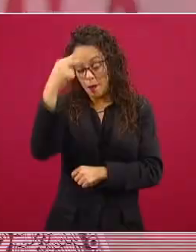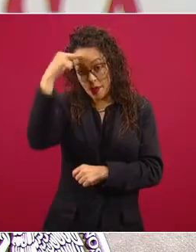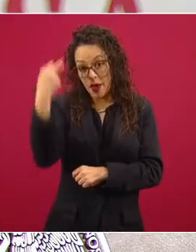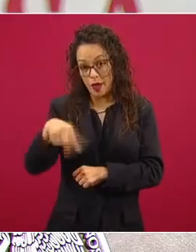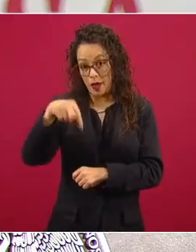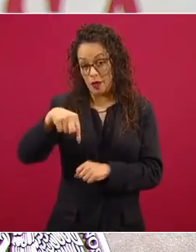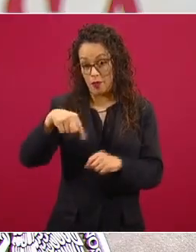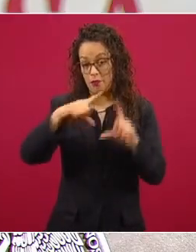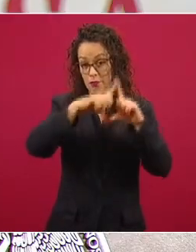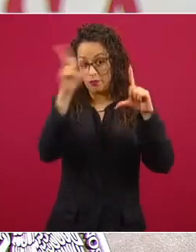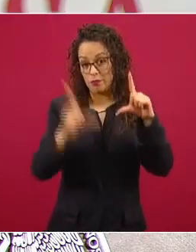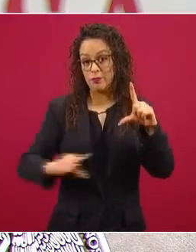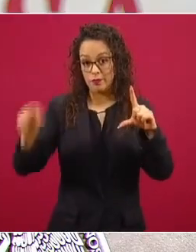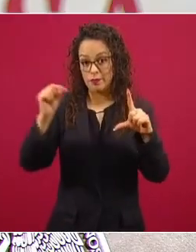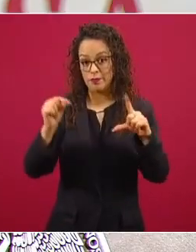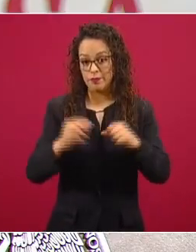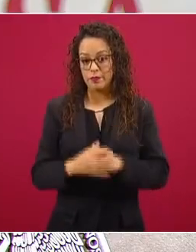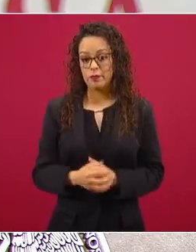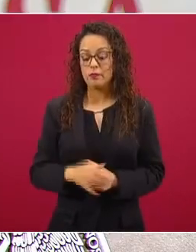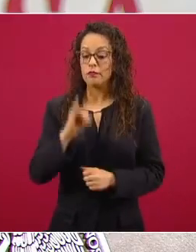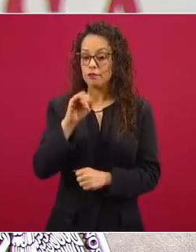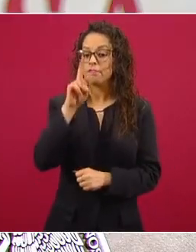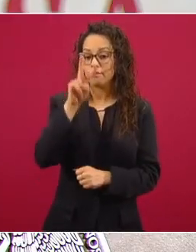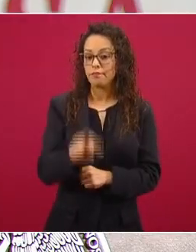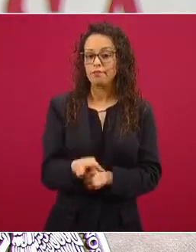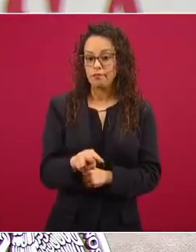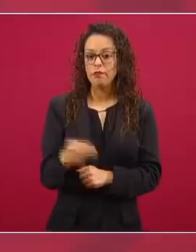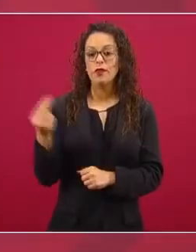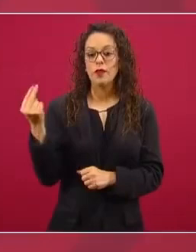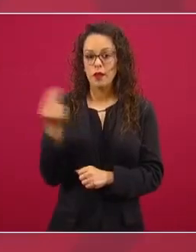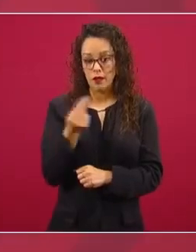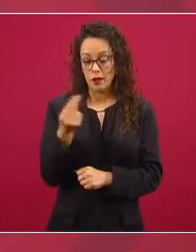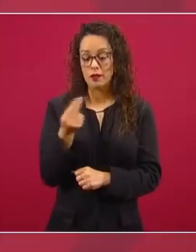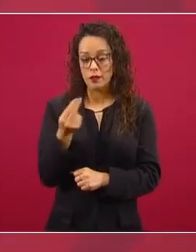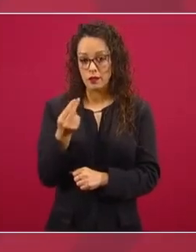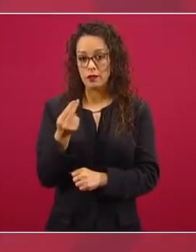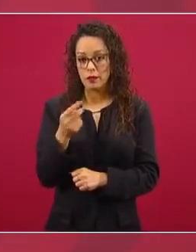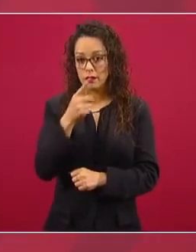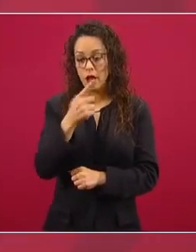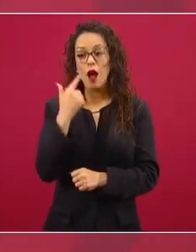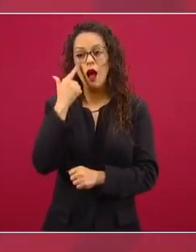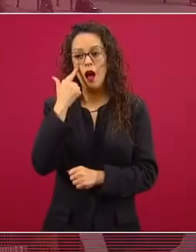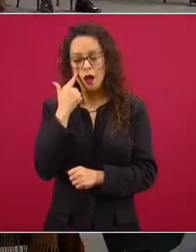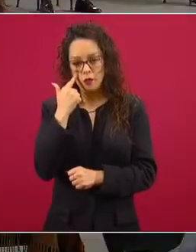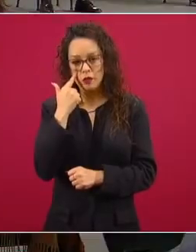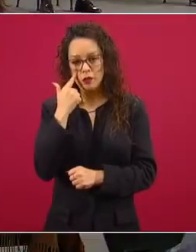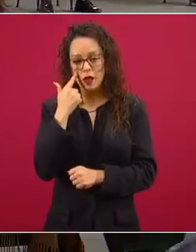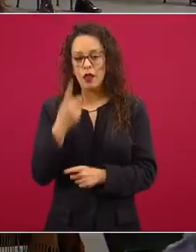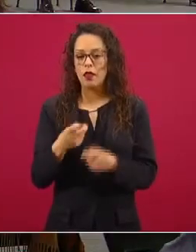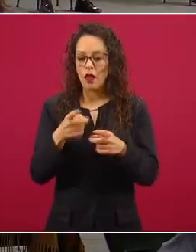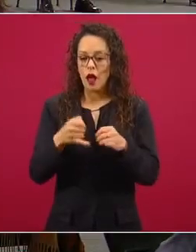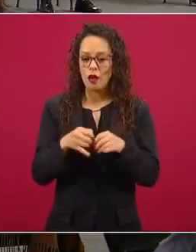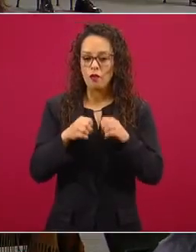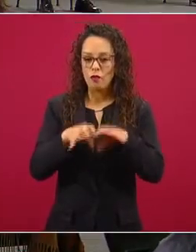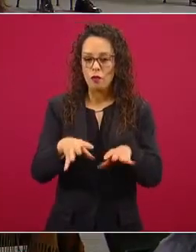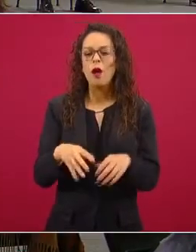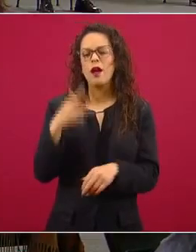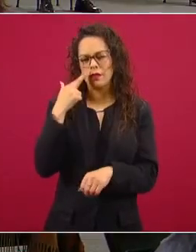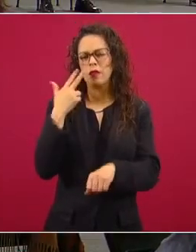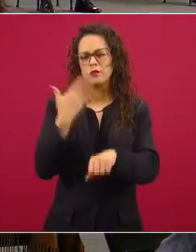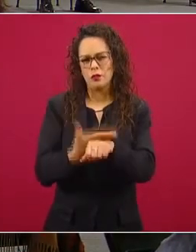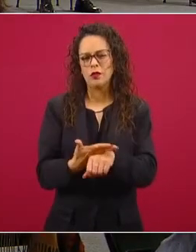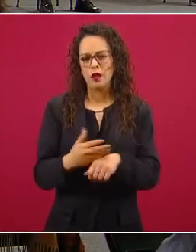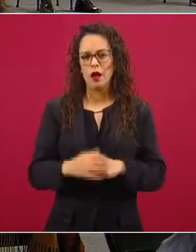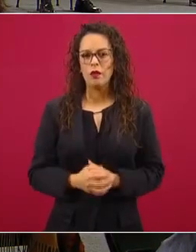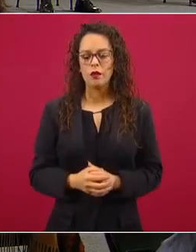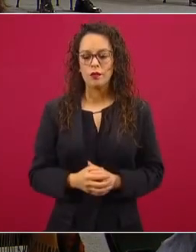mexicano. Entonces, sí, hace falta actuar con responsabilidad. Nada más solo para clarificar, en este